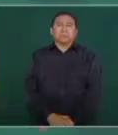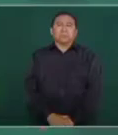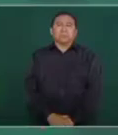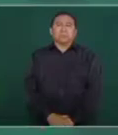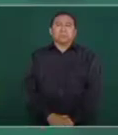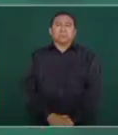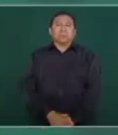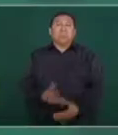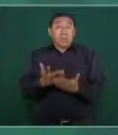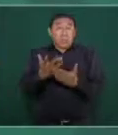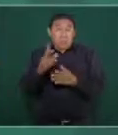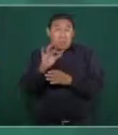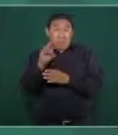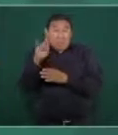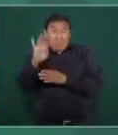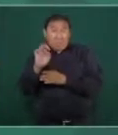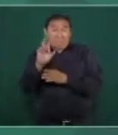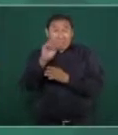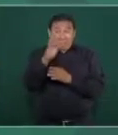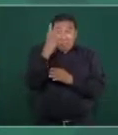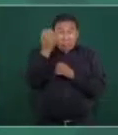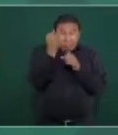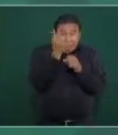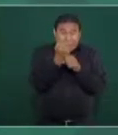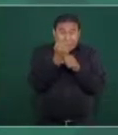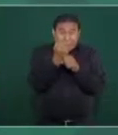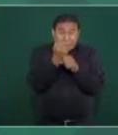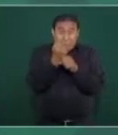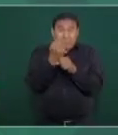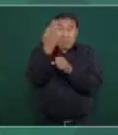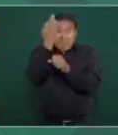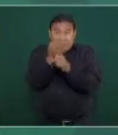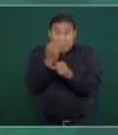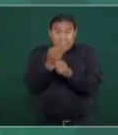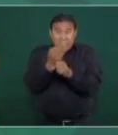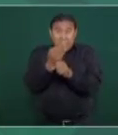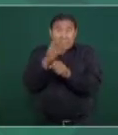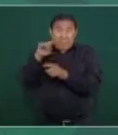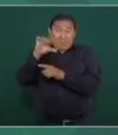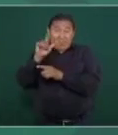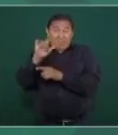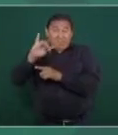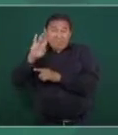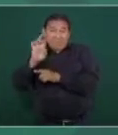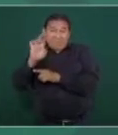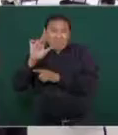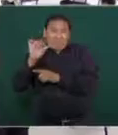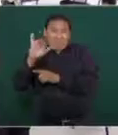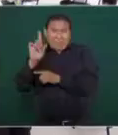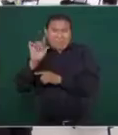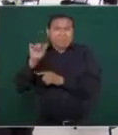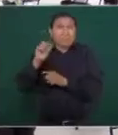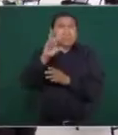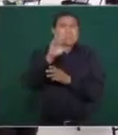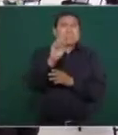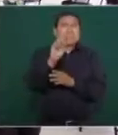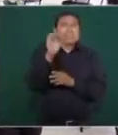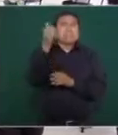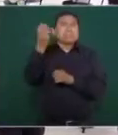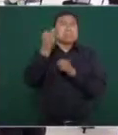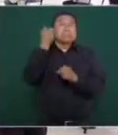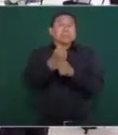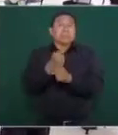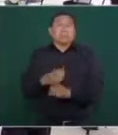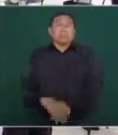porque así como el porfiriato fueron 34 años, ahora el neoliberalismo fueron 36